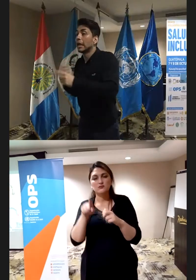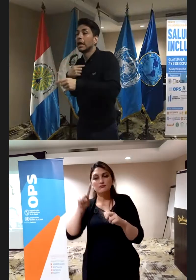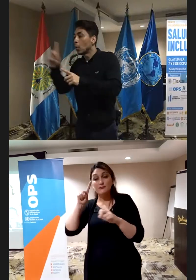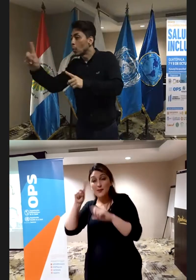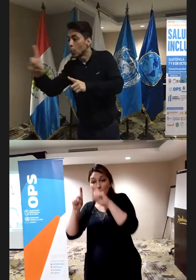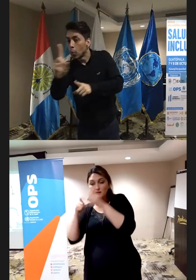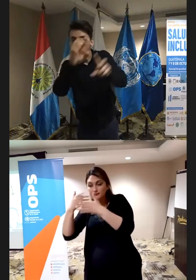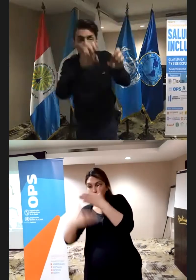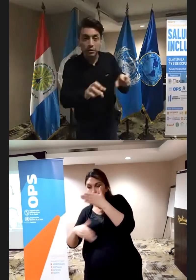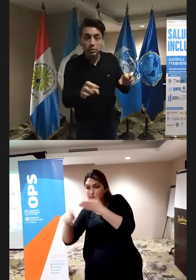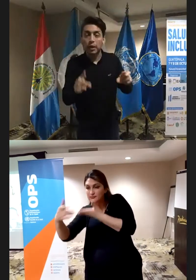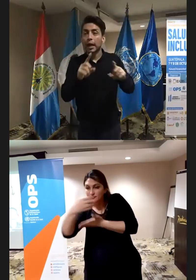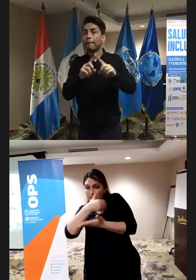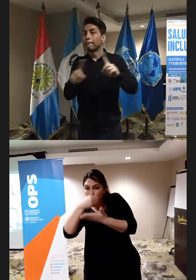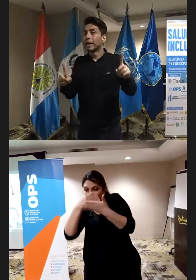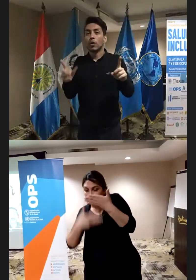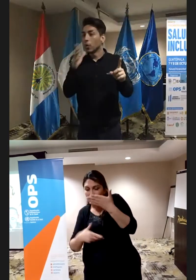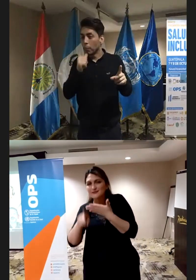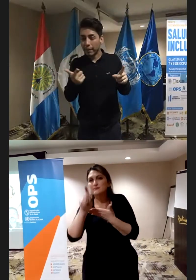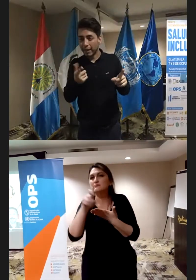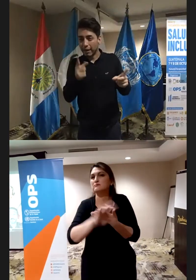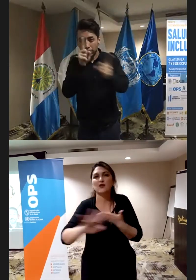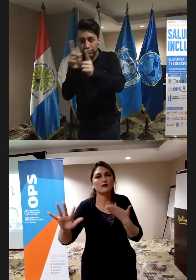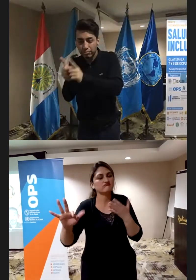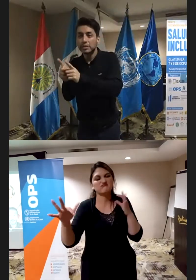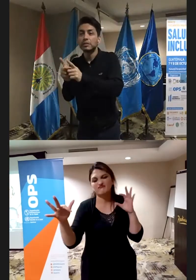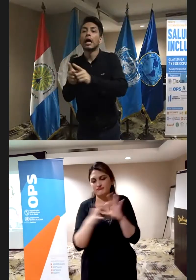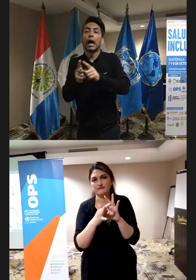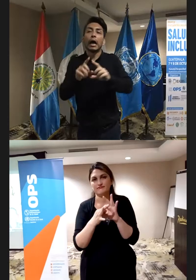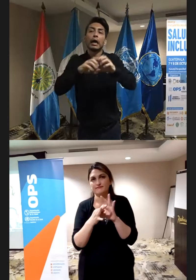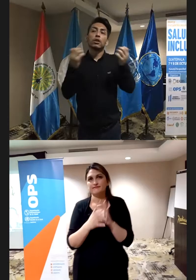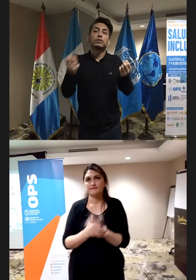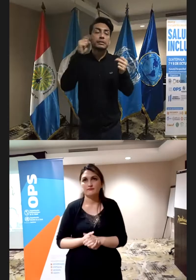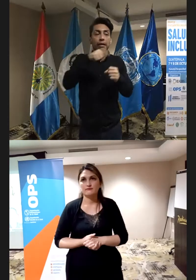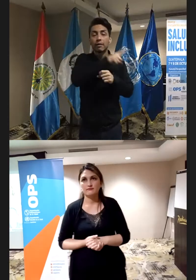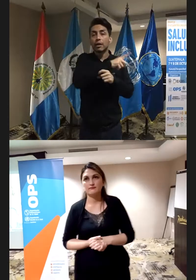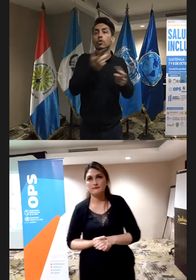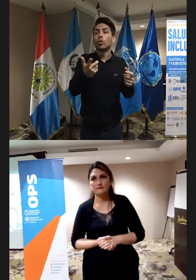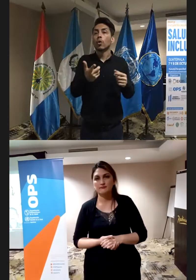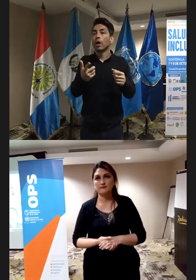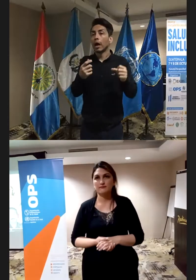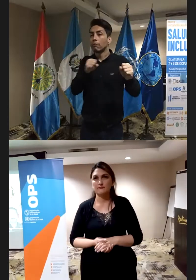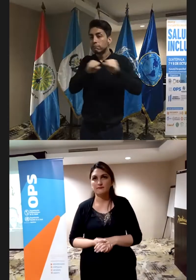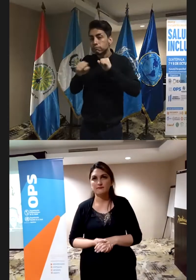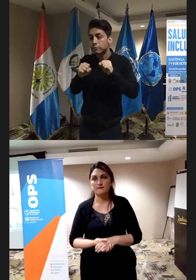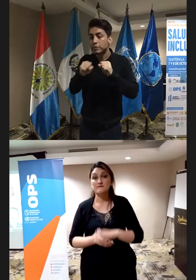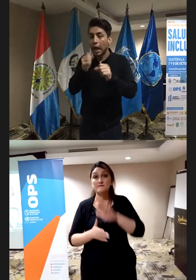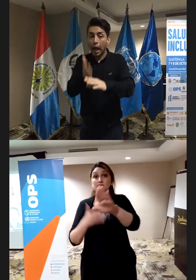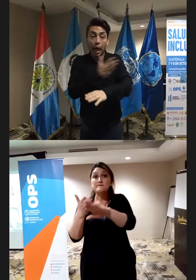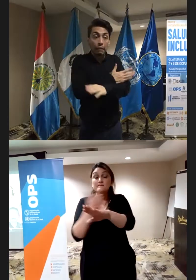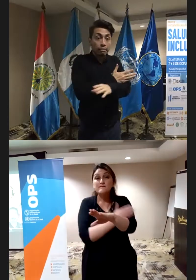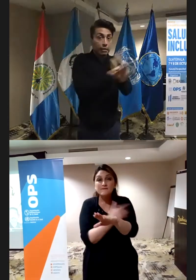en las primeras fases de la respuesta, por lo que deben realizarse esfuerzos durante la preparación para